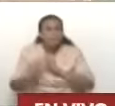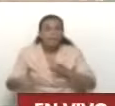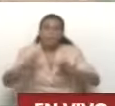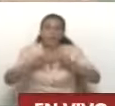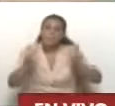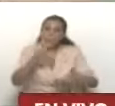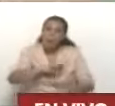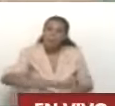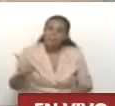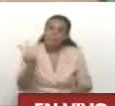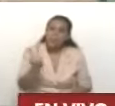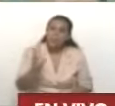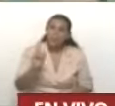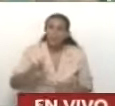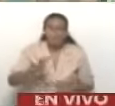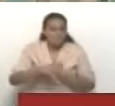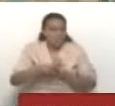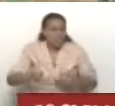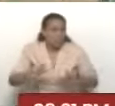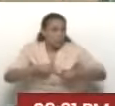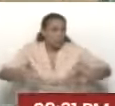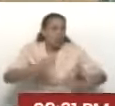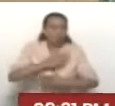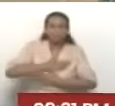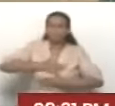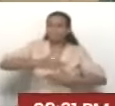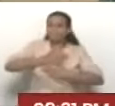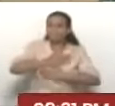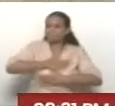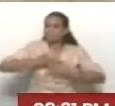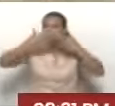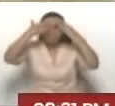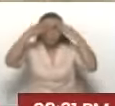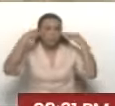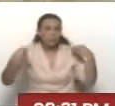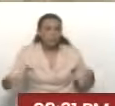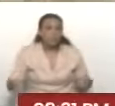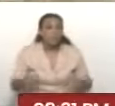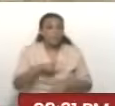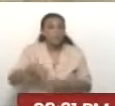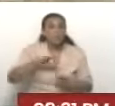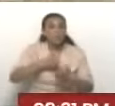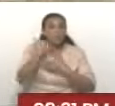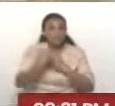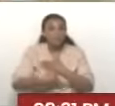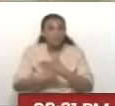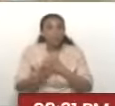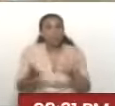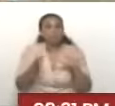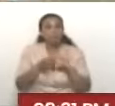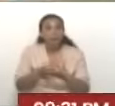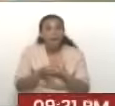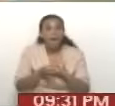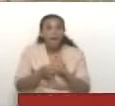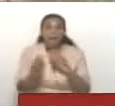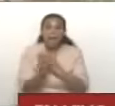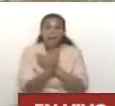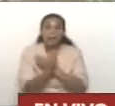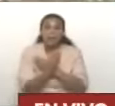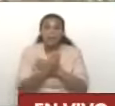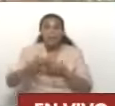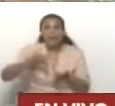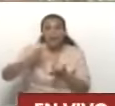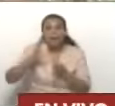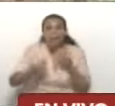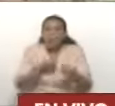en el territorio y nos merecemos esos espacios para la recreación. Pero estos proyectos también vienen vinculados a la escuela de barismo, es